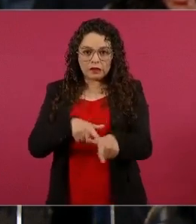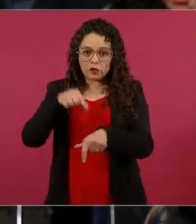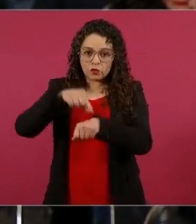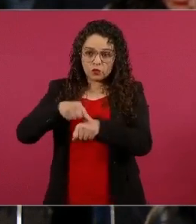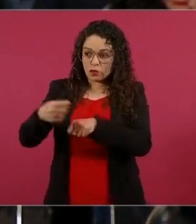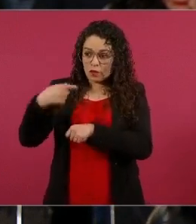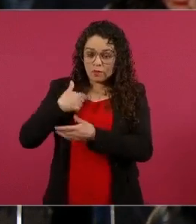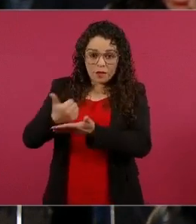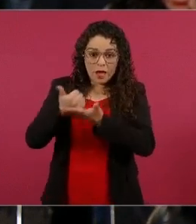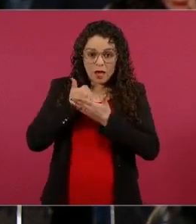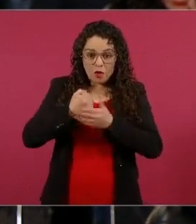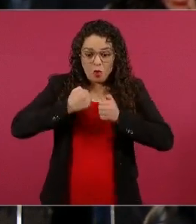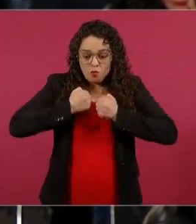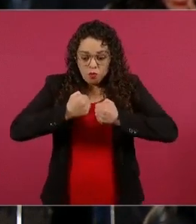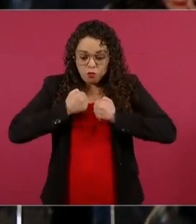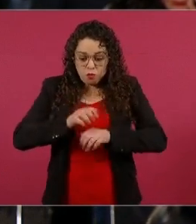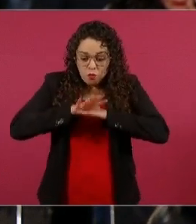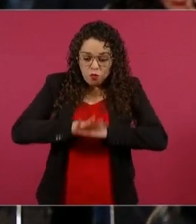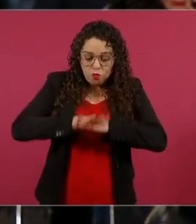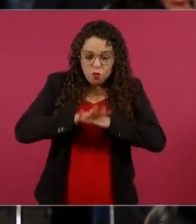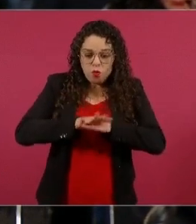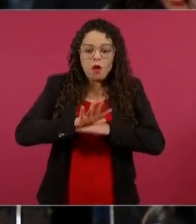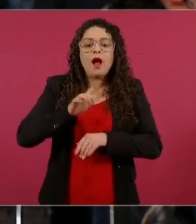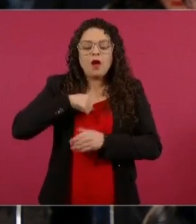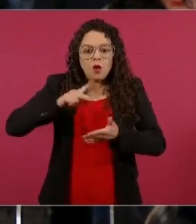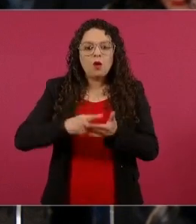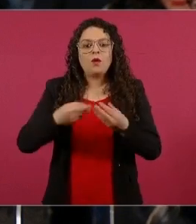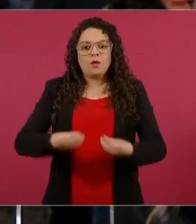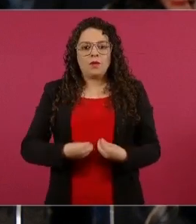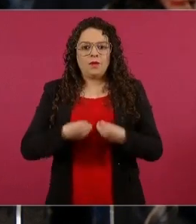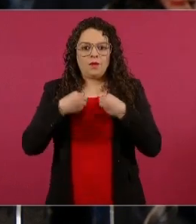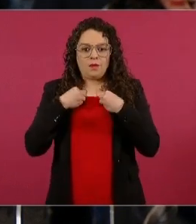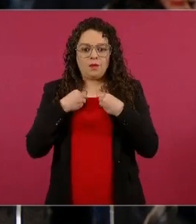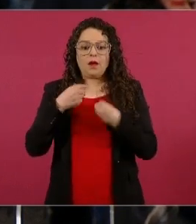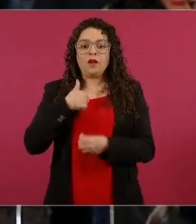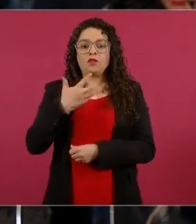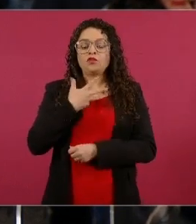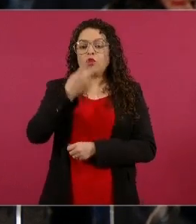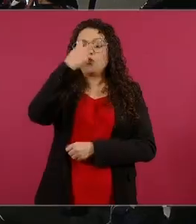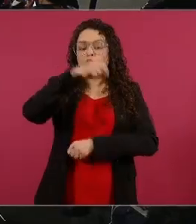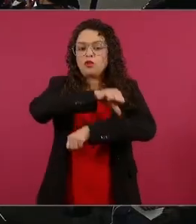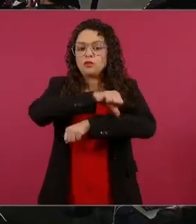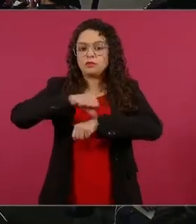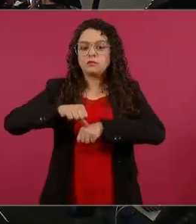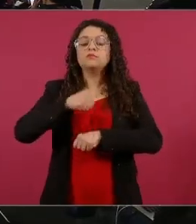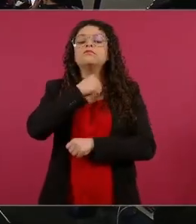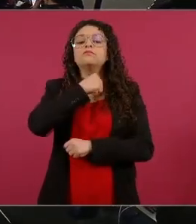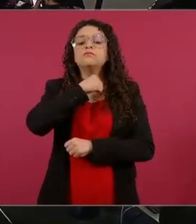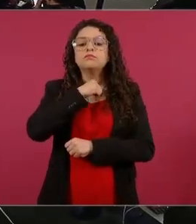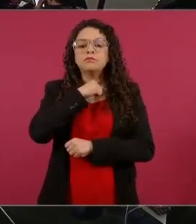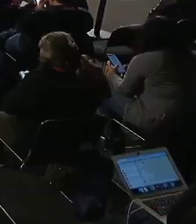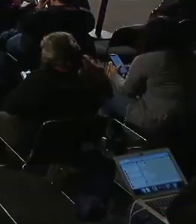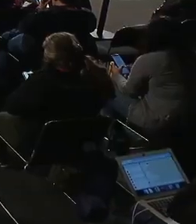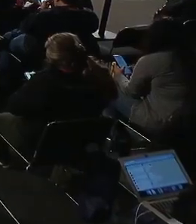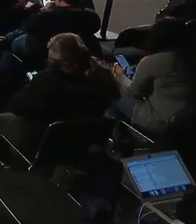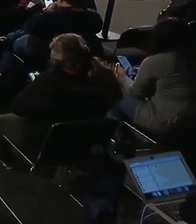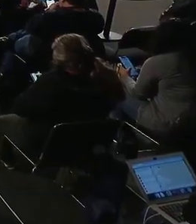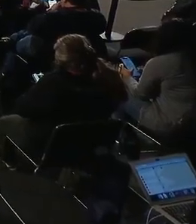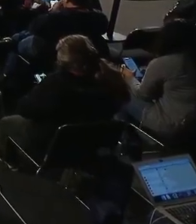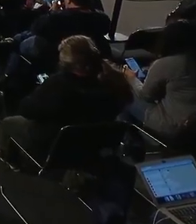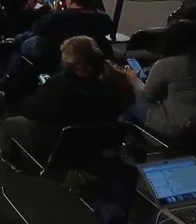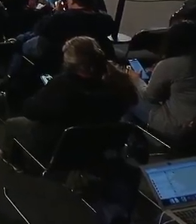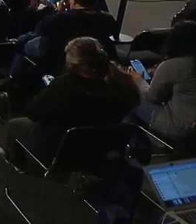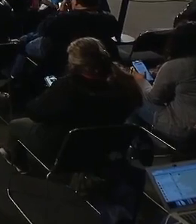resucitar he tenido covid he sido sometido a dos cirugías traqueotomía y gastrostomía aún sigo